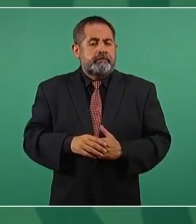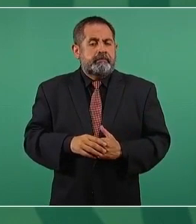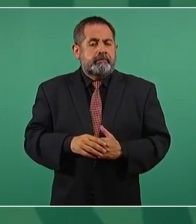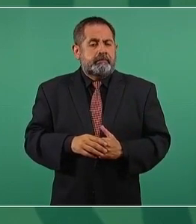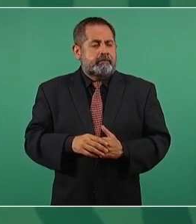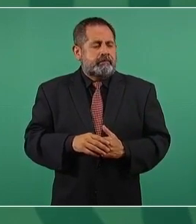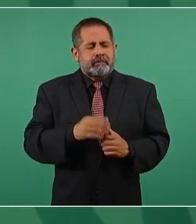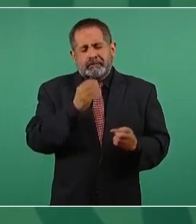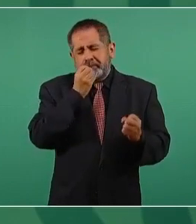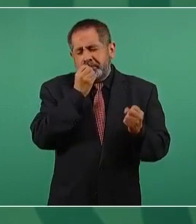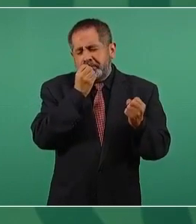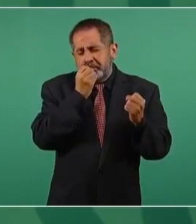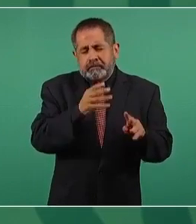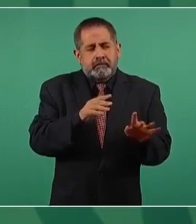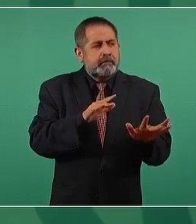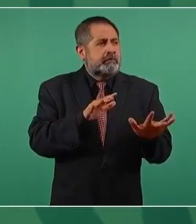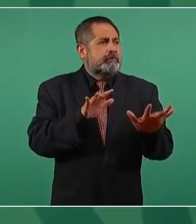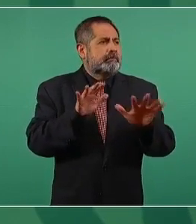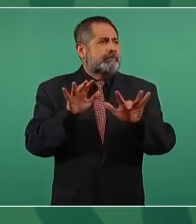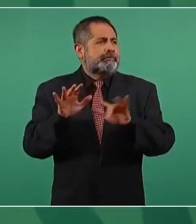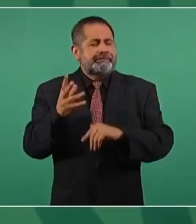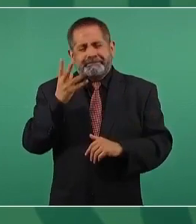de encanto,